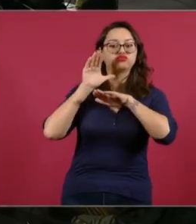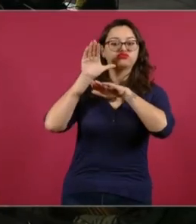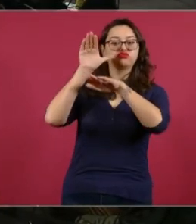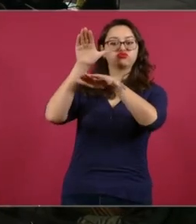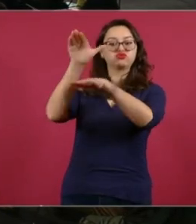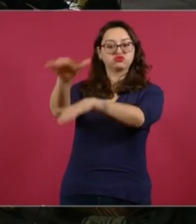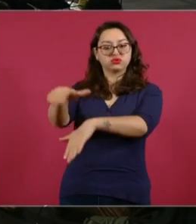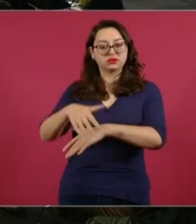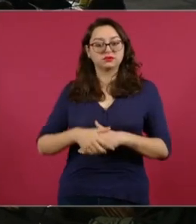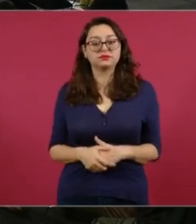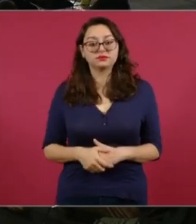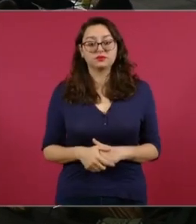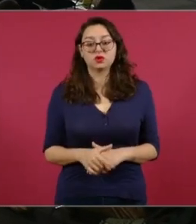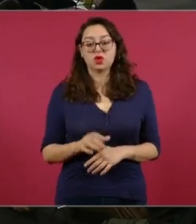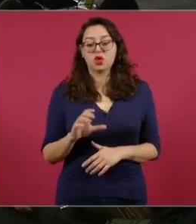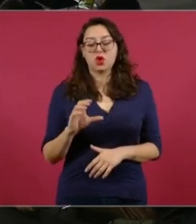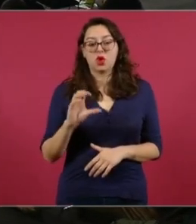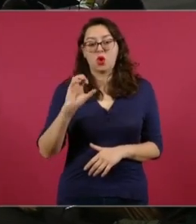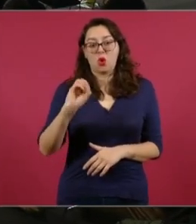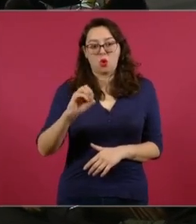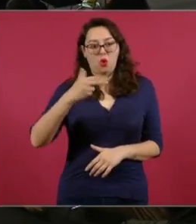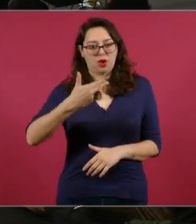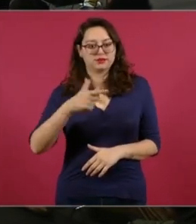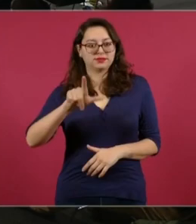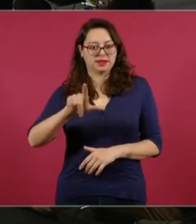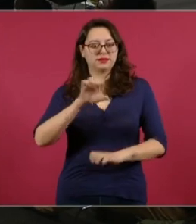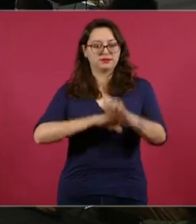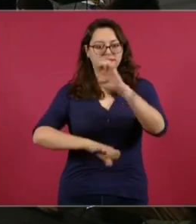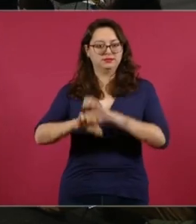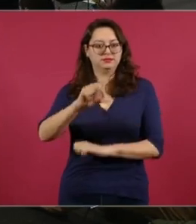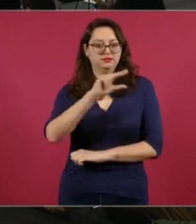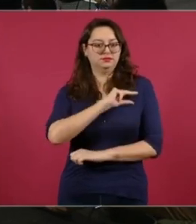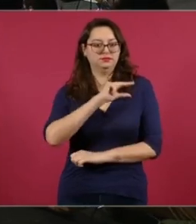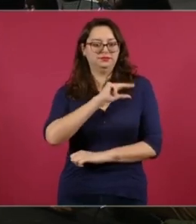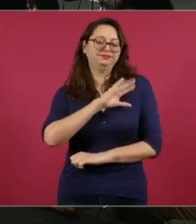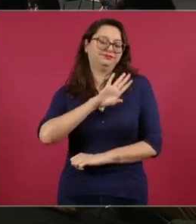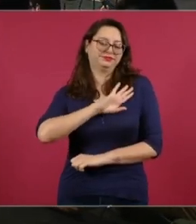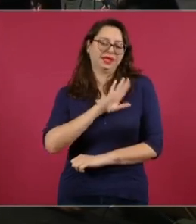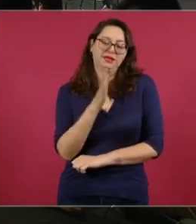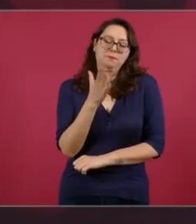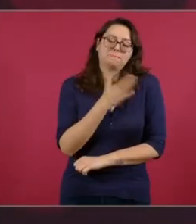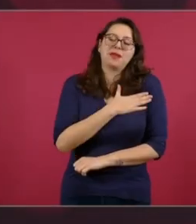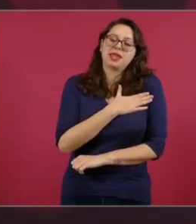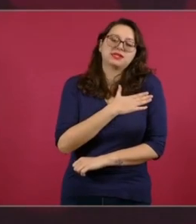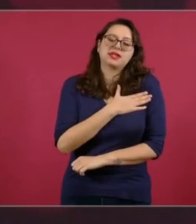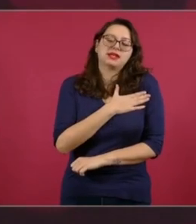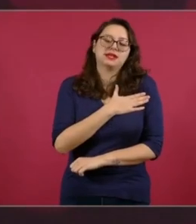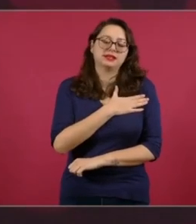se le entregaron a OHL, esta empresa española favorita